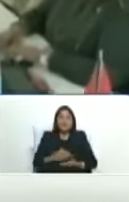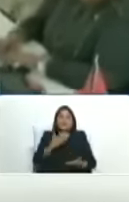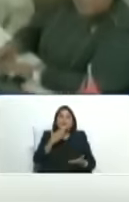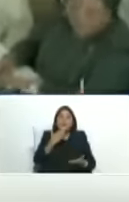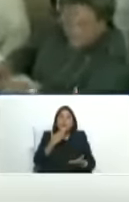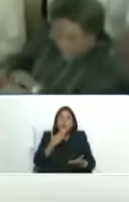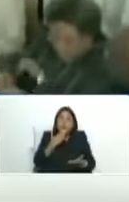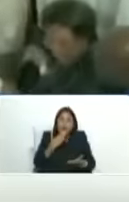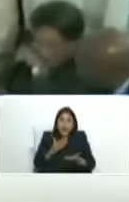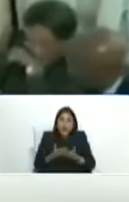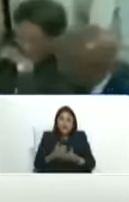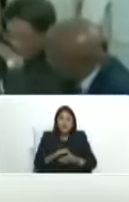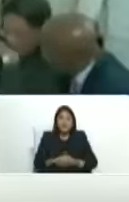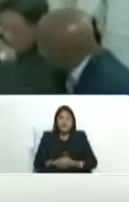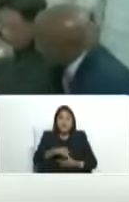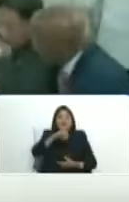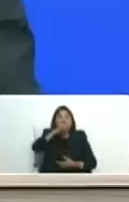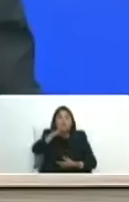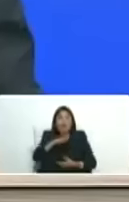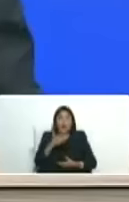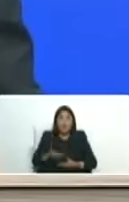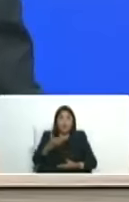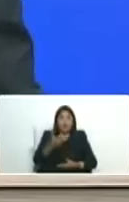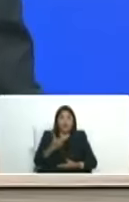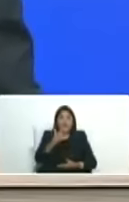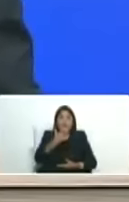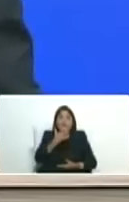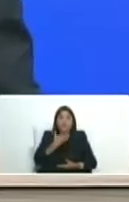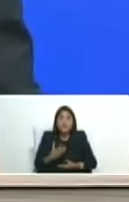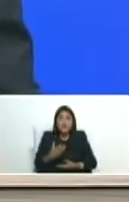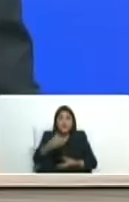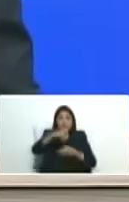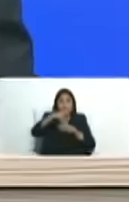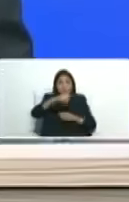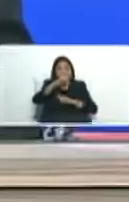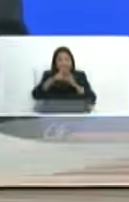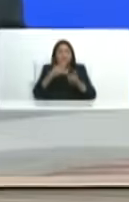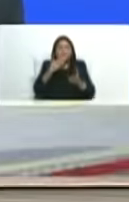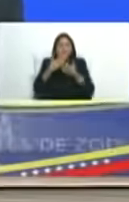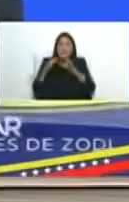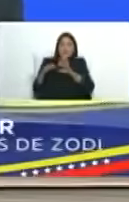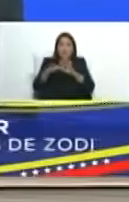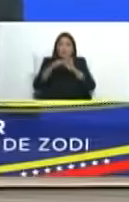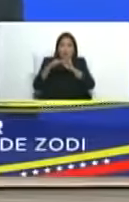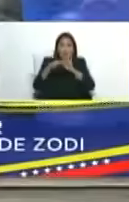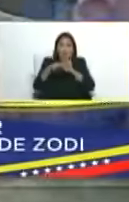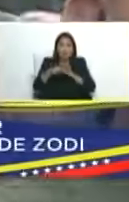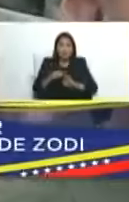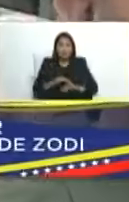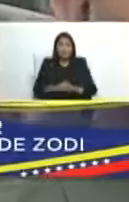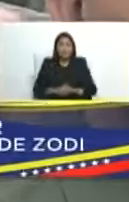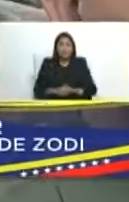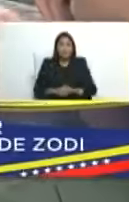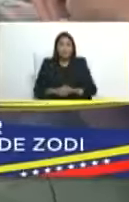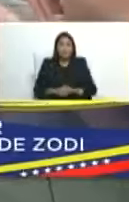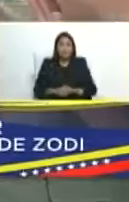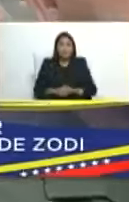por el paso histórico que dimos el 3 de diciembre gracias a la Unión de Pueblo y Fuerza Armada